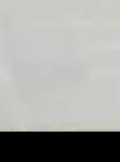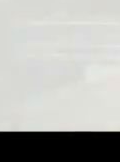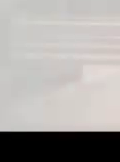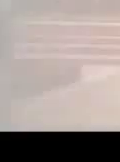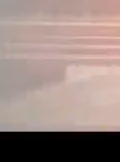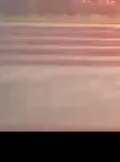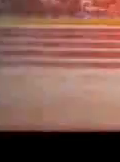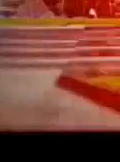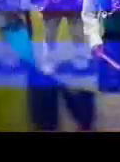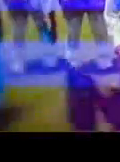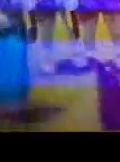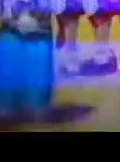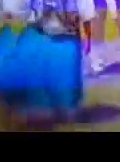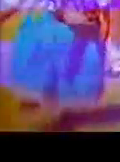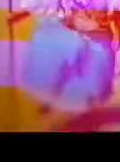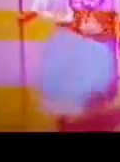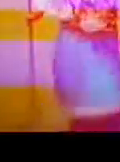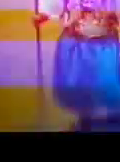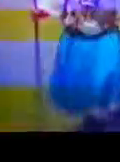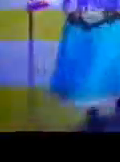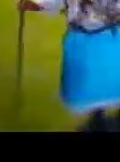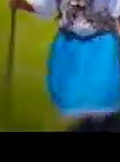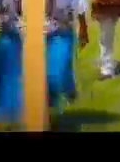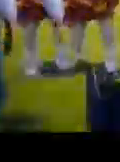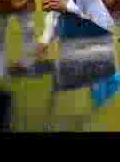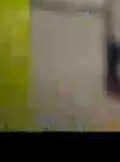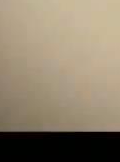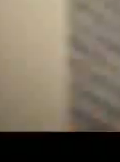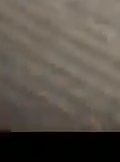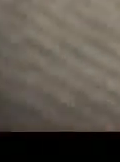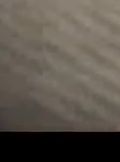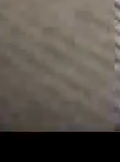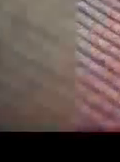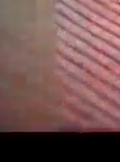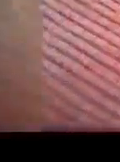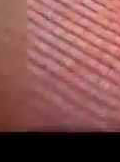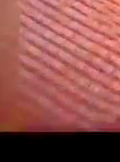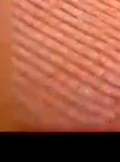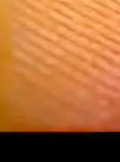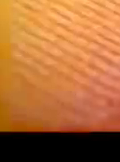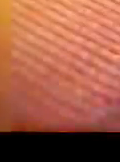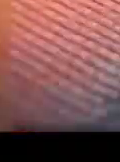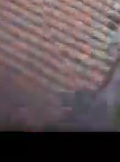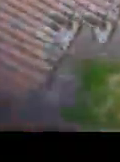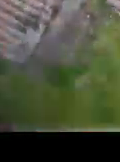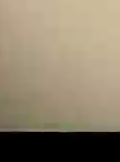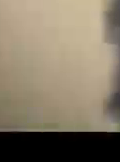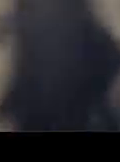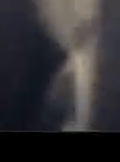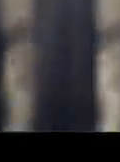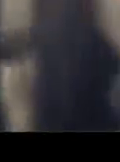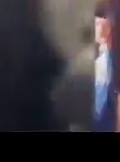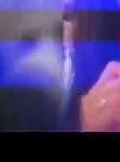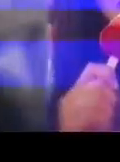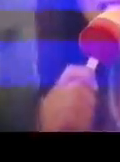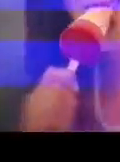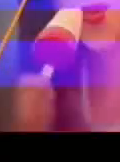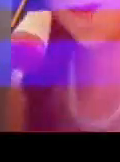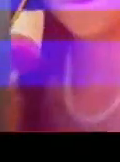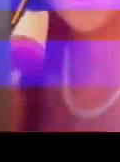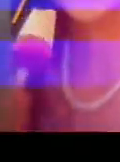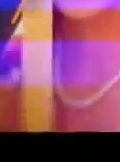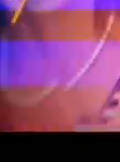Eficiencia y solidaridad. Pichincha informa. Todos los jueves, 9:30 de la mañana